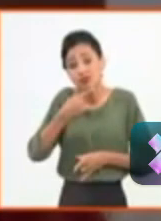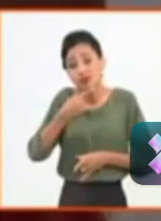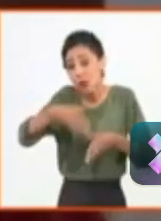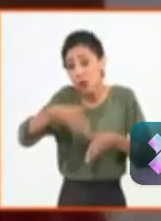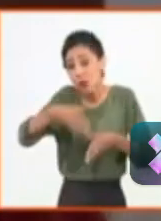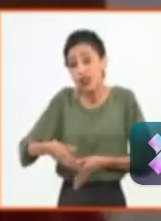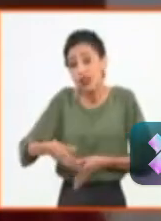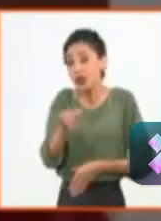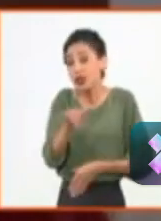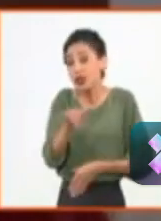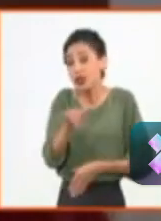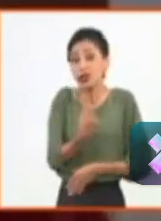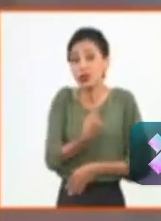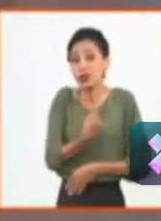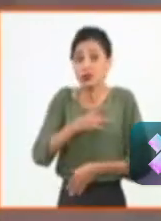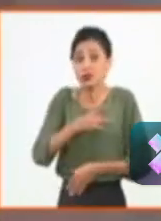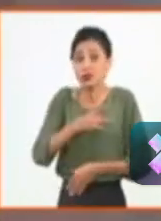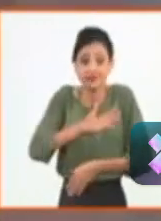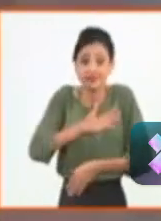colapsamos afectivamente.